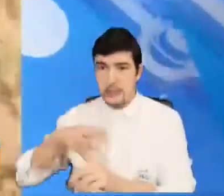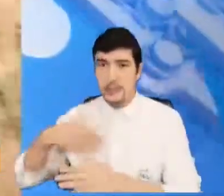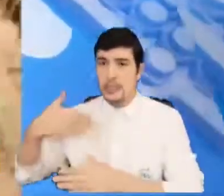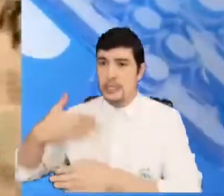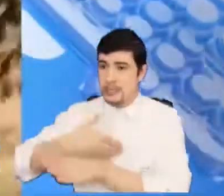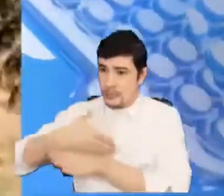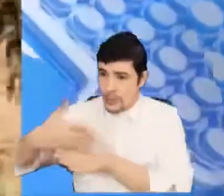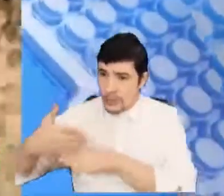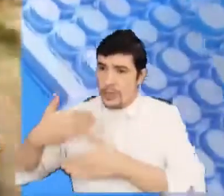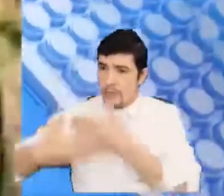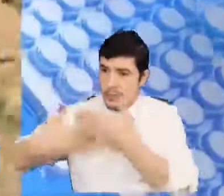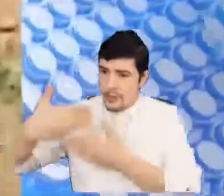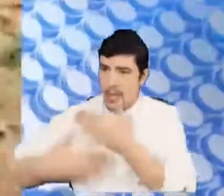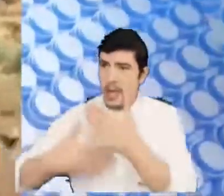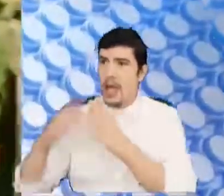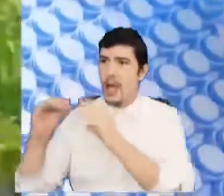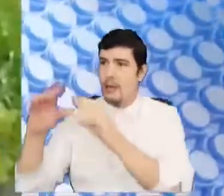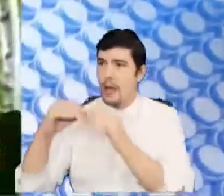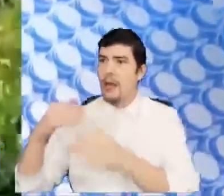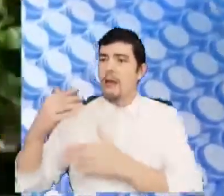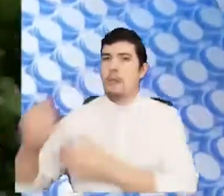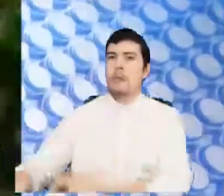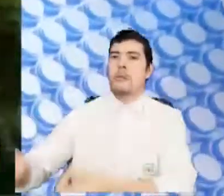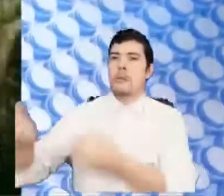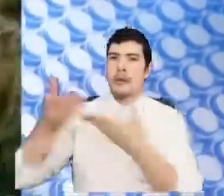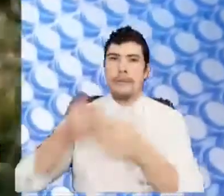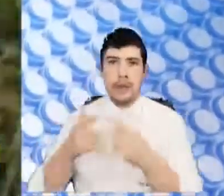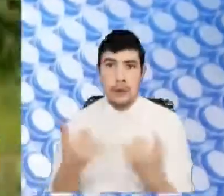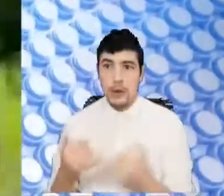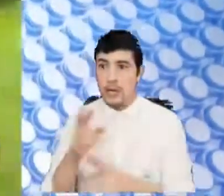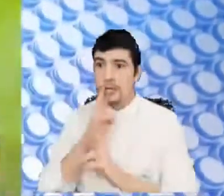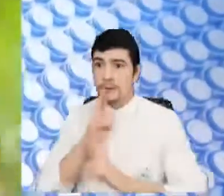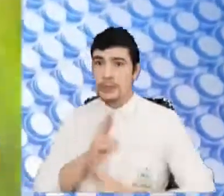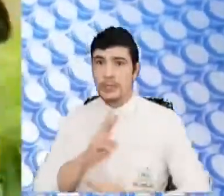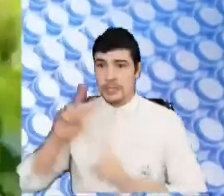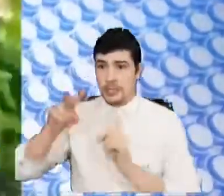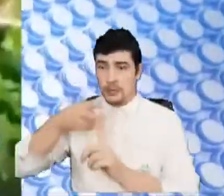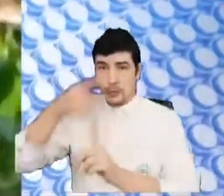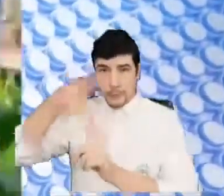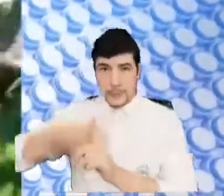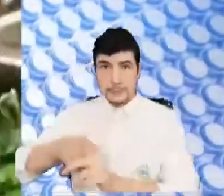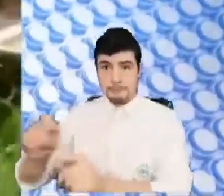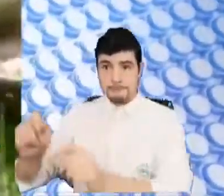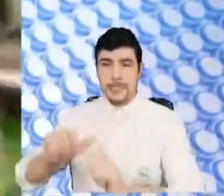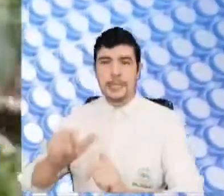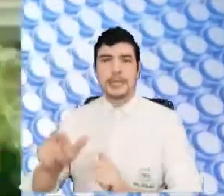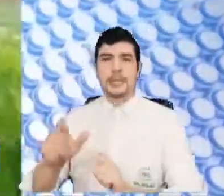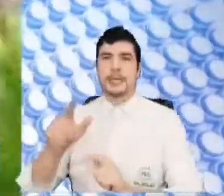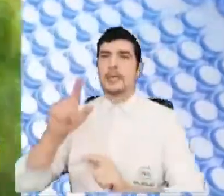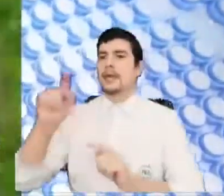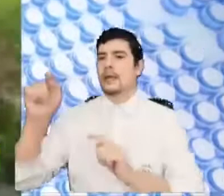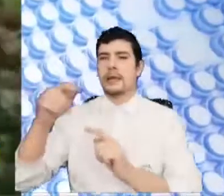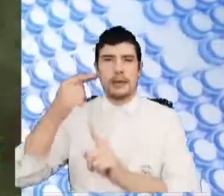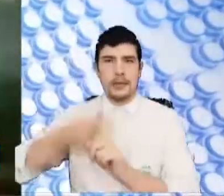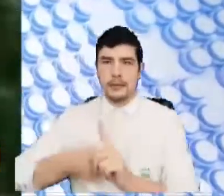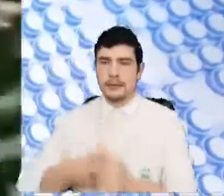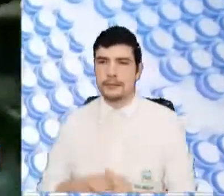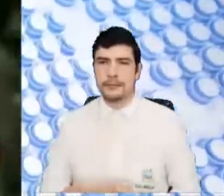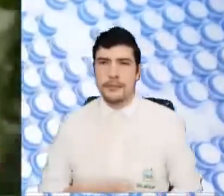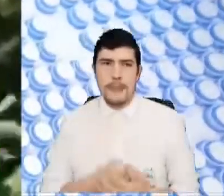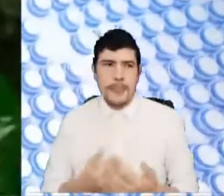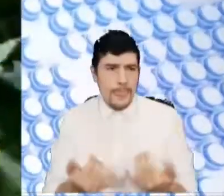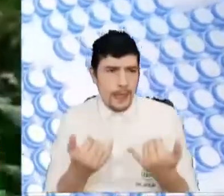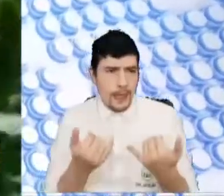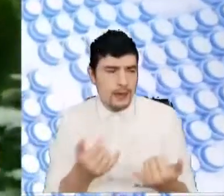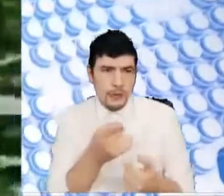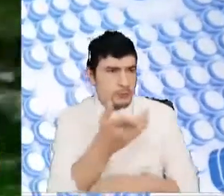hablar de reubicación. Hasta el momento no se ha manifestado nadie. ¿Qué le piden a las autoridades? Pues yo a la autoridad y